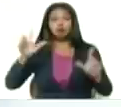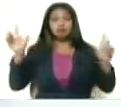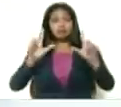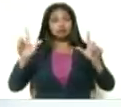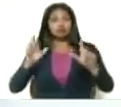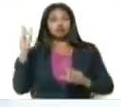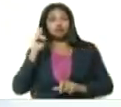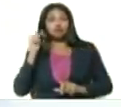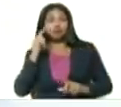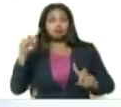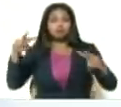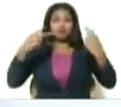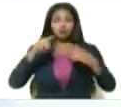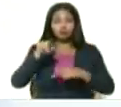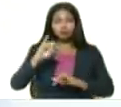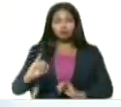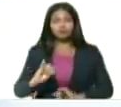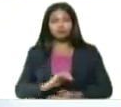redes sociales viéndolo